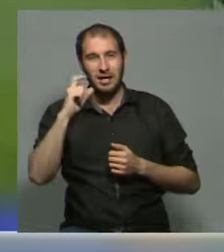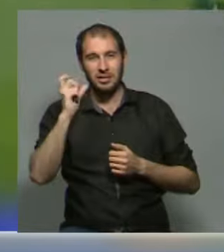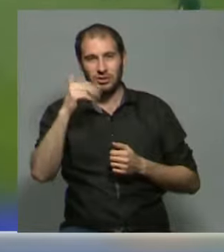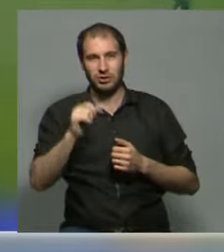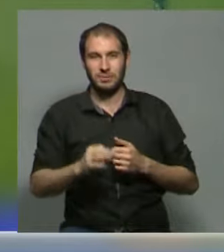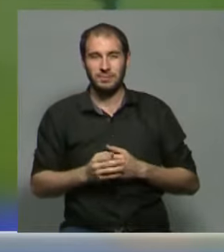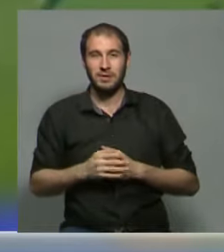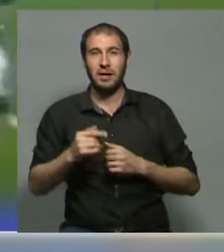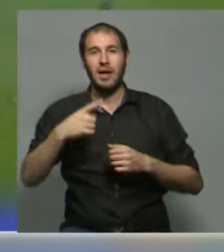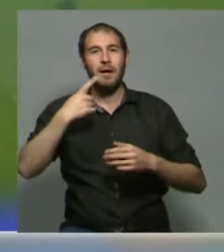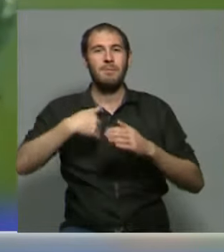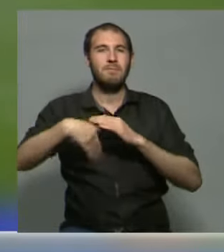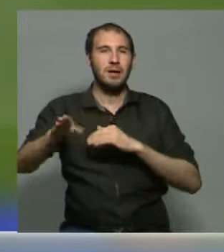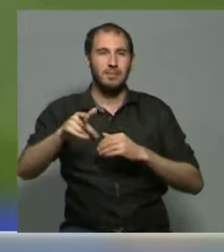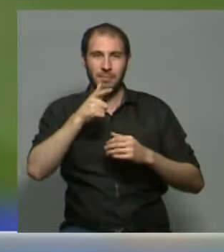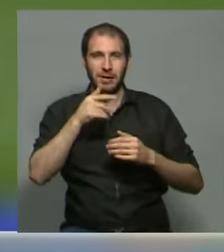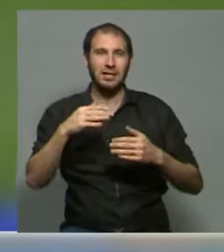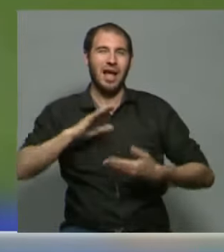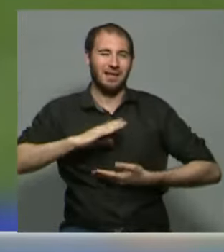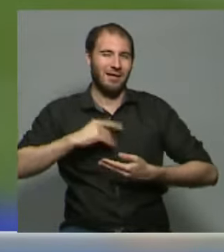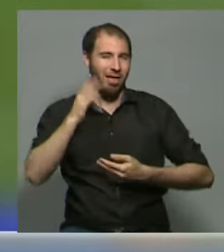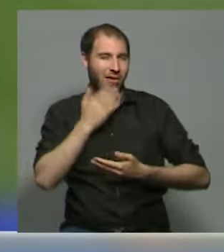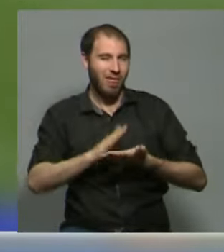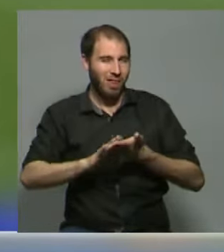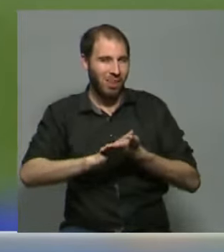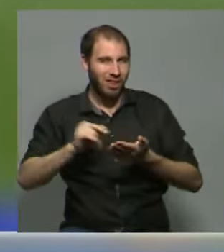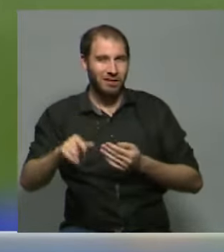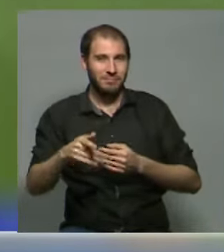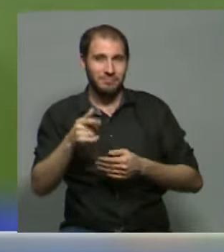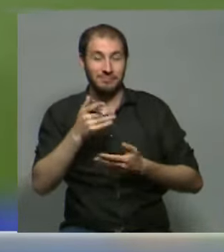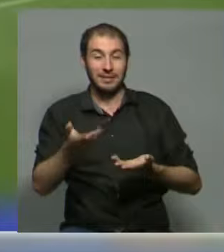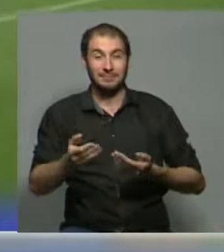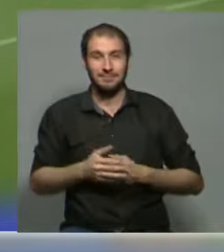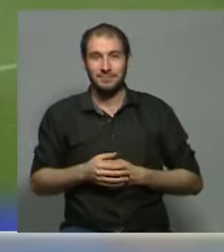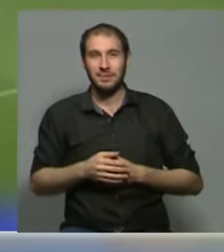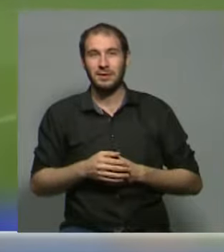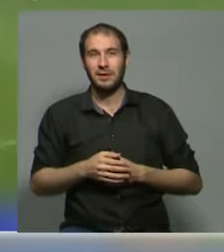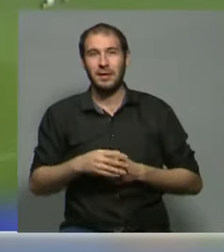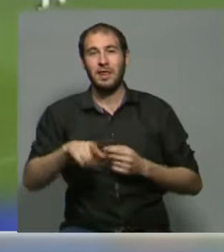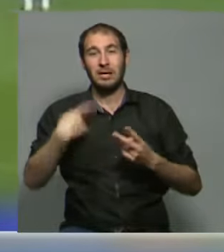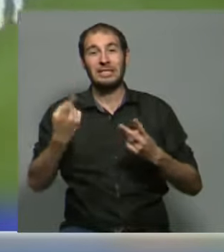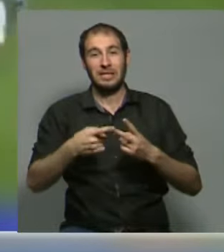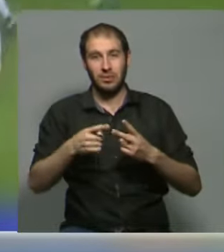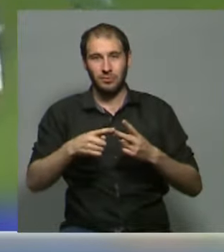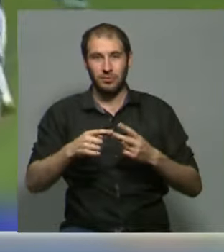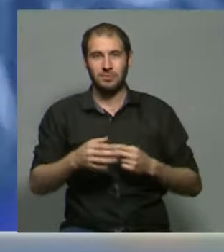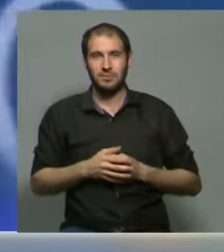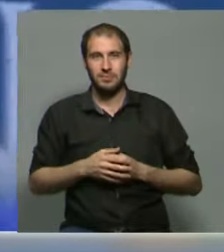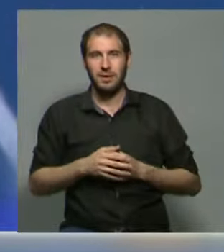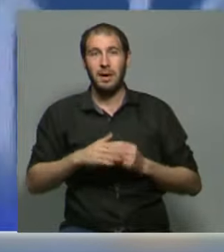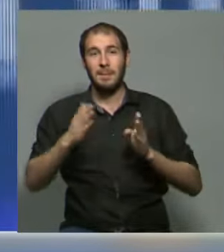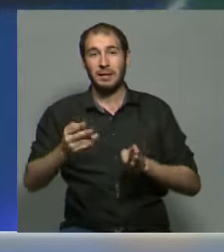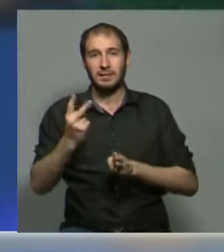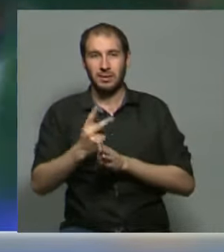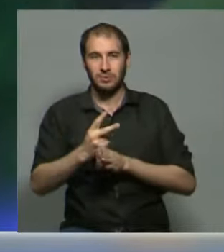libre, para mí, complicidad del arquero, podría haber hecho un poquito más Marchesín, y va a llegar el segundo de los goles, ya en el segundo